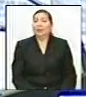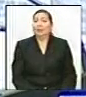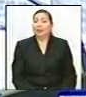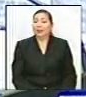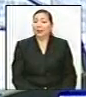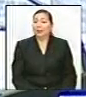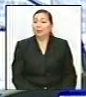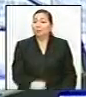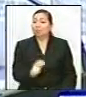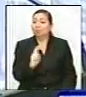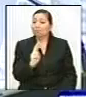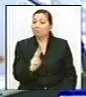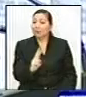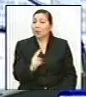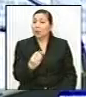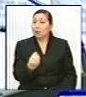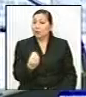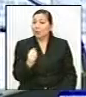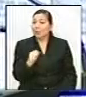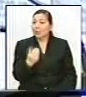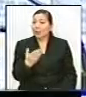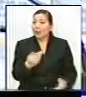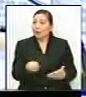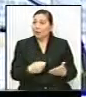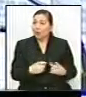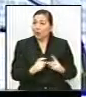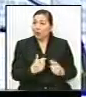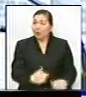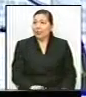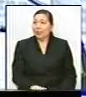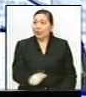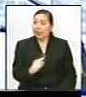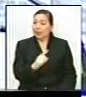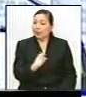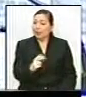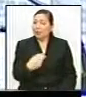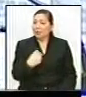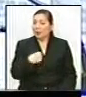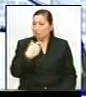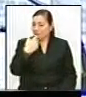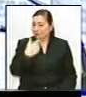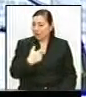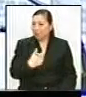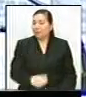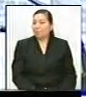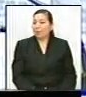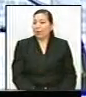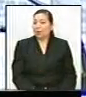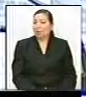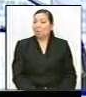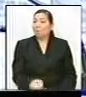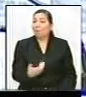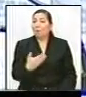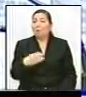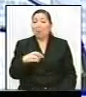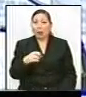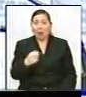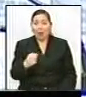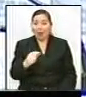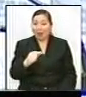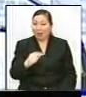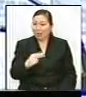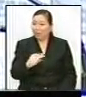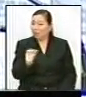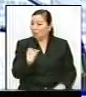todo ver de que así como existieron las firmas del congresista Ceballos, de mi persona, de Pablo Guerrero y de